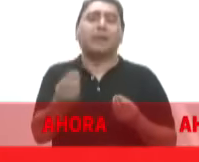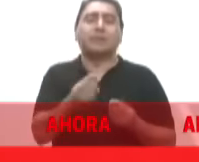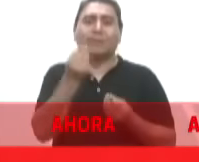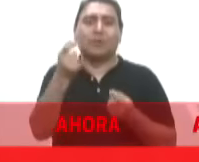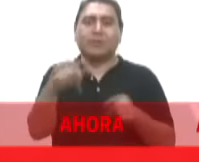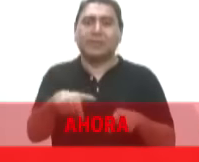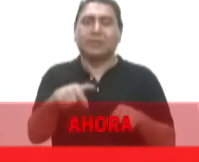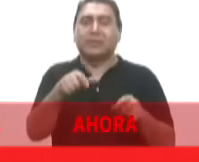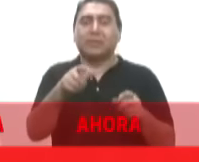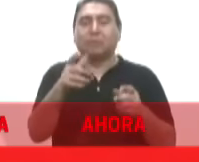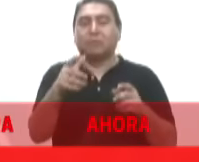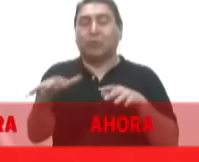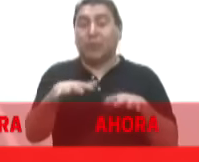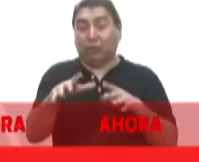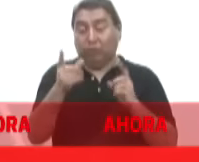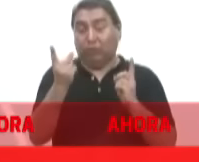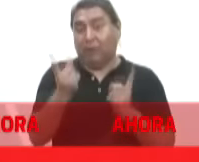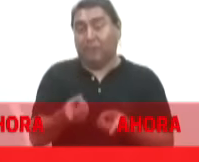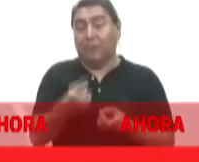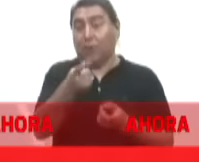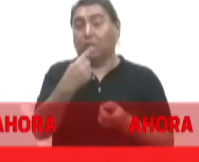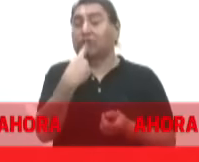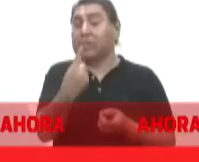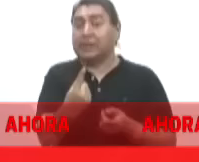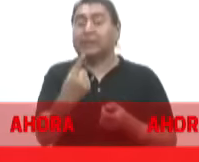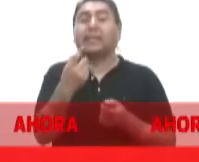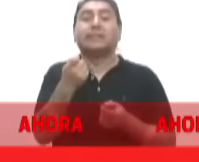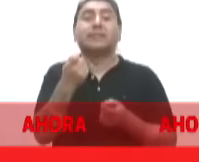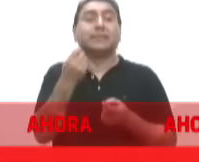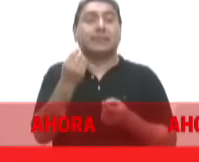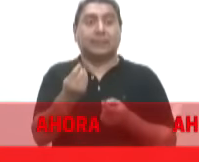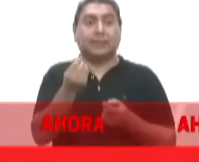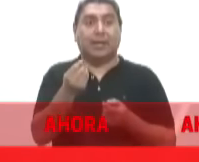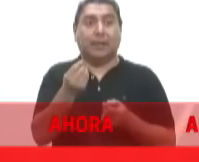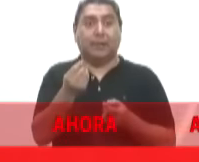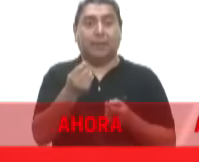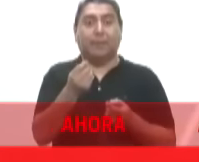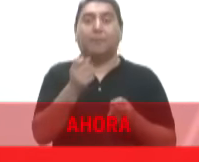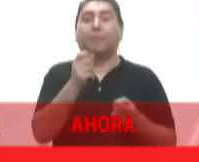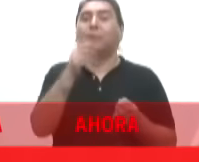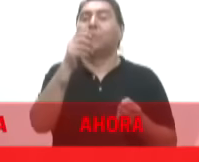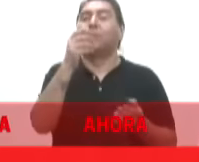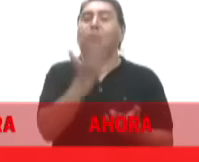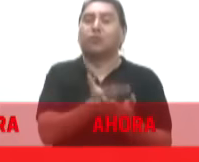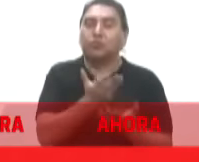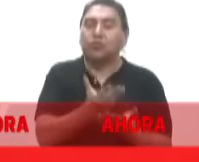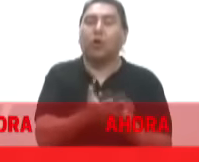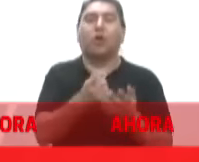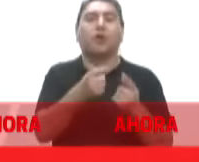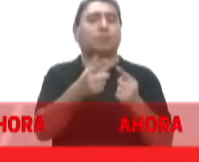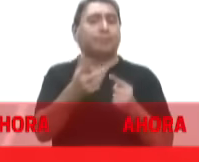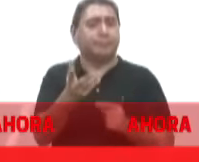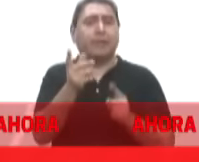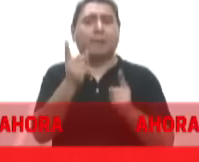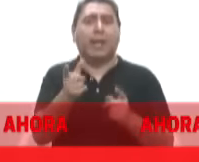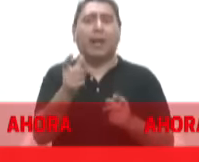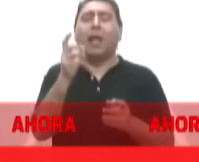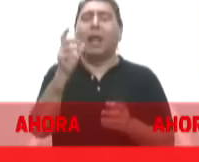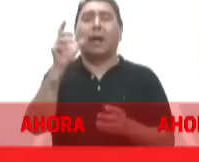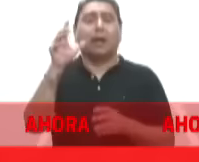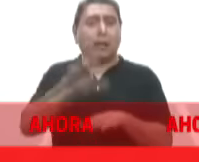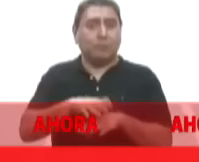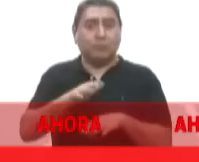caso, como vos bien dijiste, se hacen las mociones, las proposiciones, el miembro informante acepta o